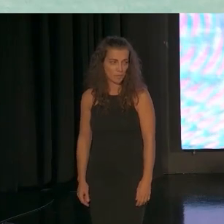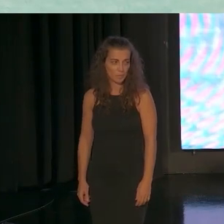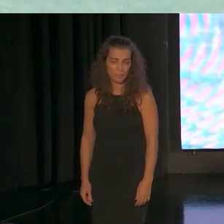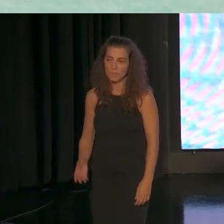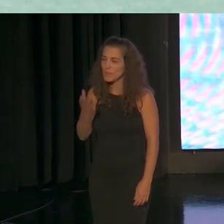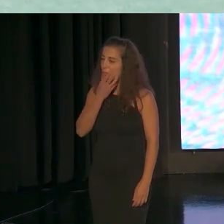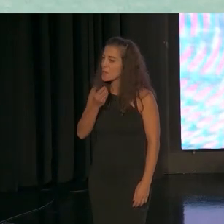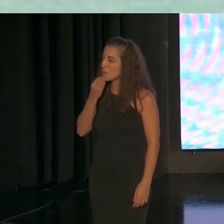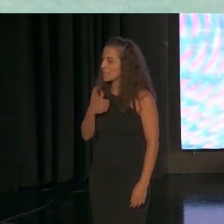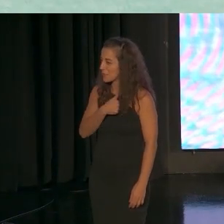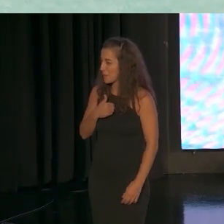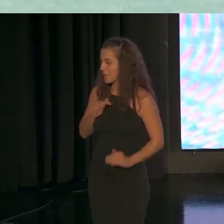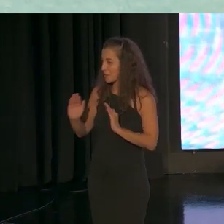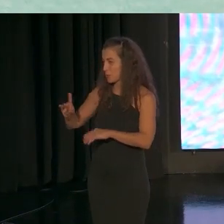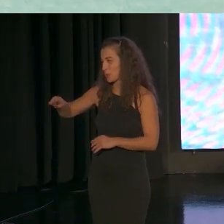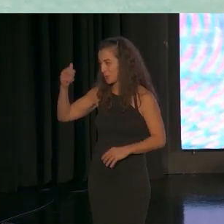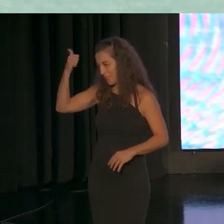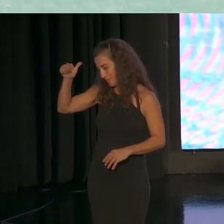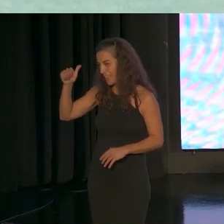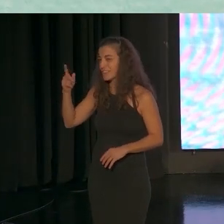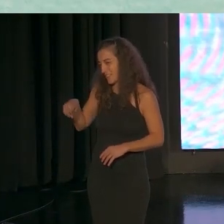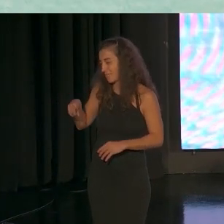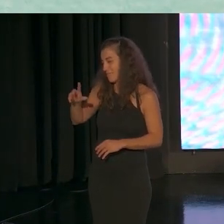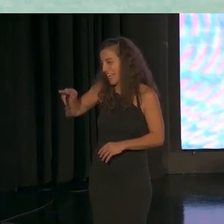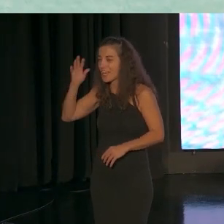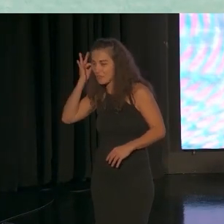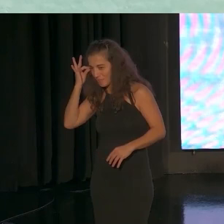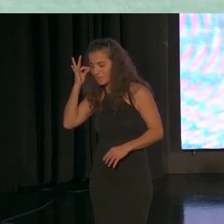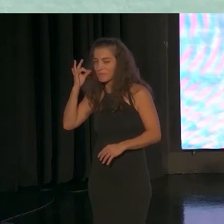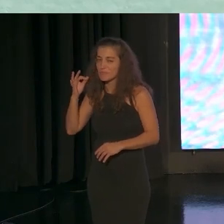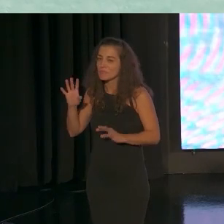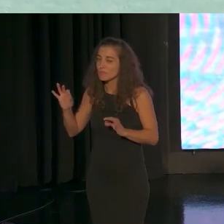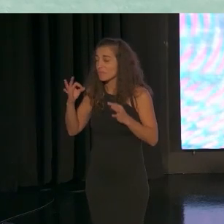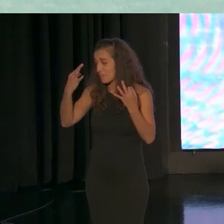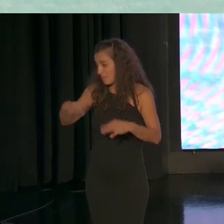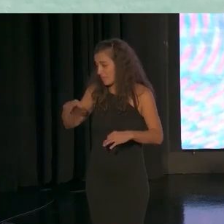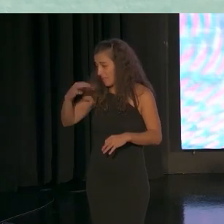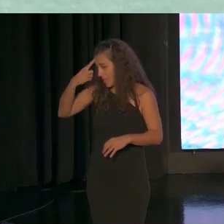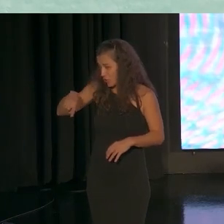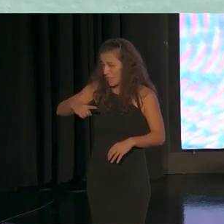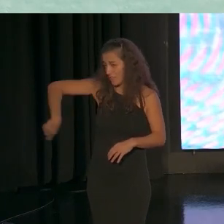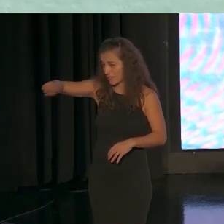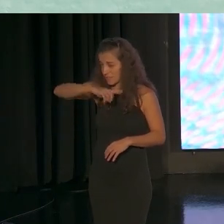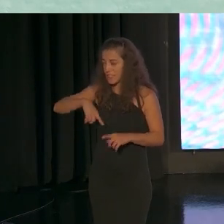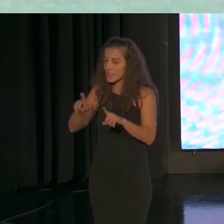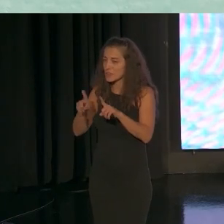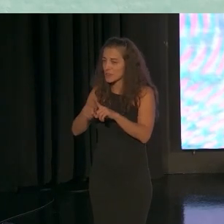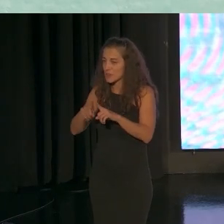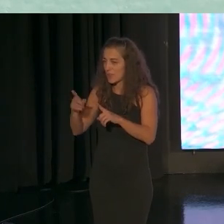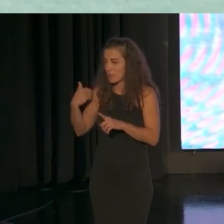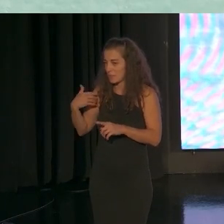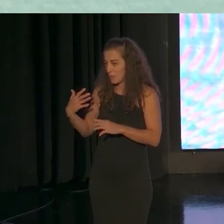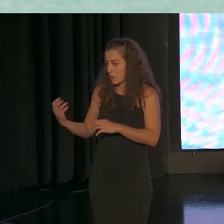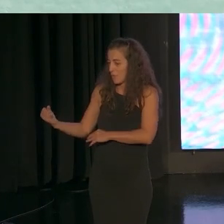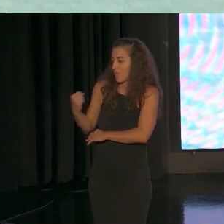Qué bonito papel juegan los hermanos y las hermanas además que como todas yos todos sabéis son nuestros grandes aliados también